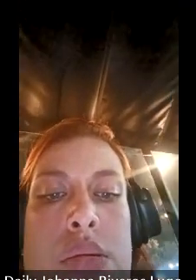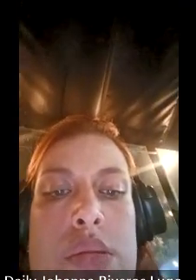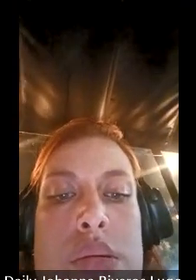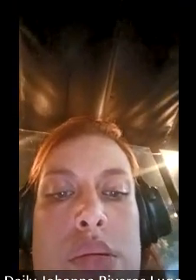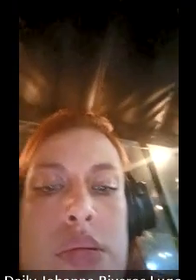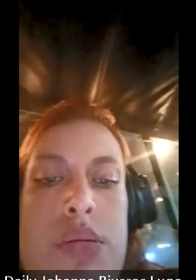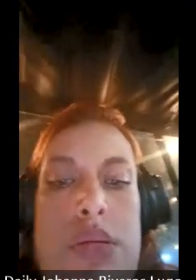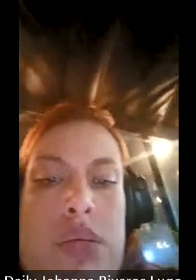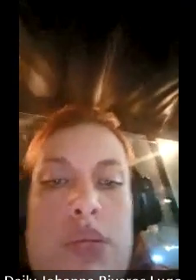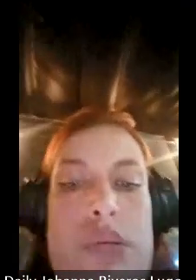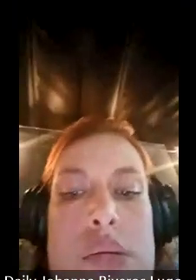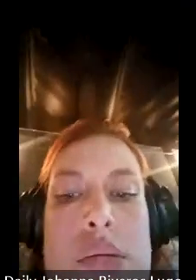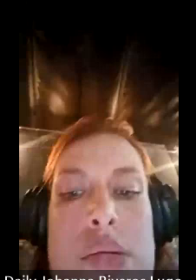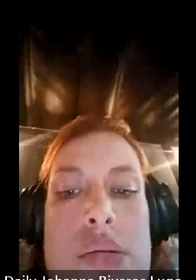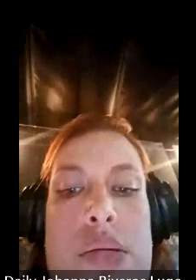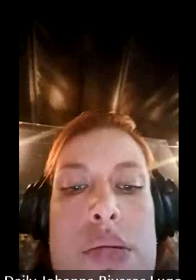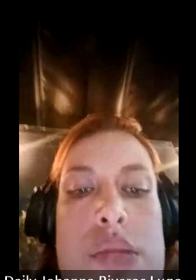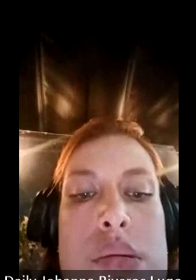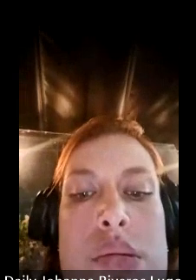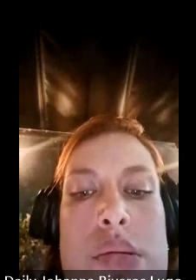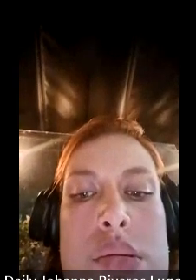eh,